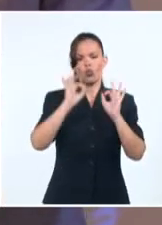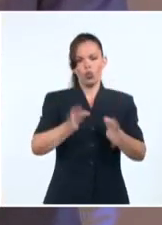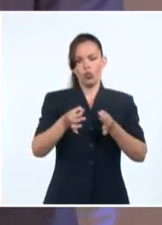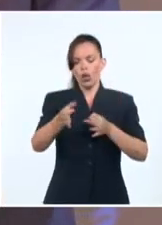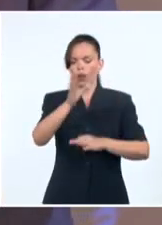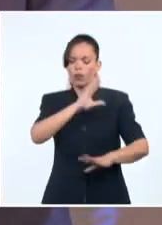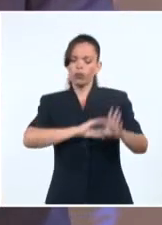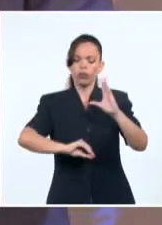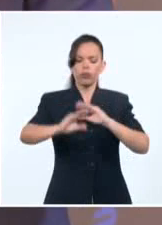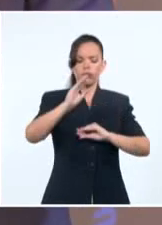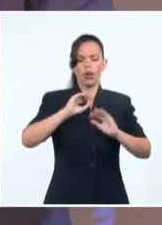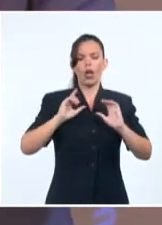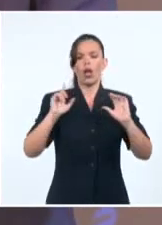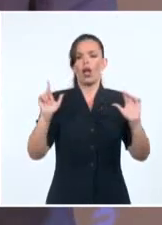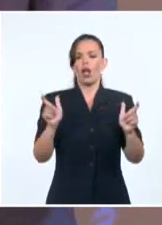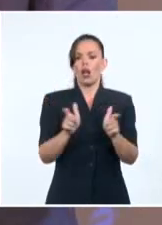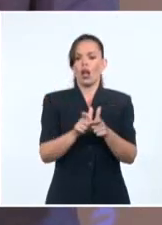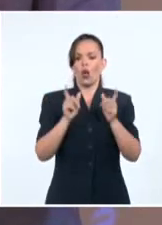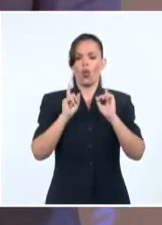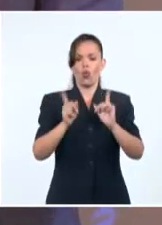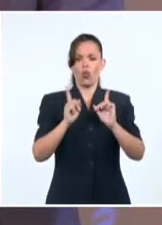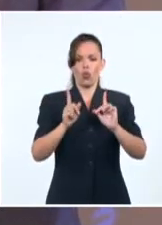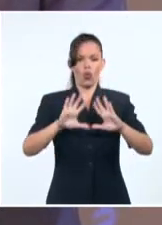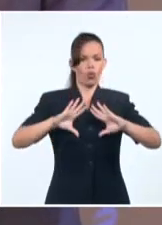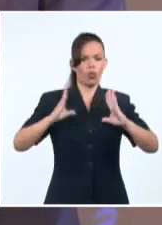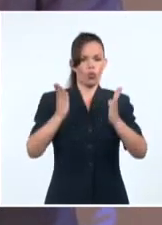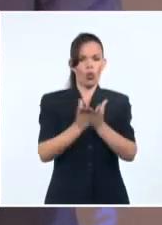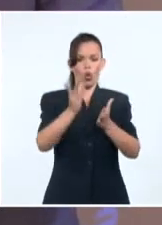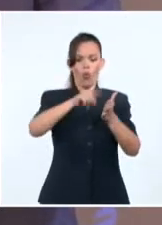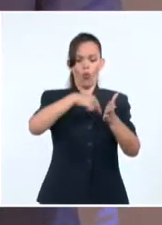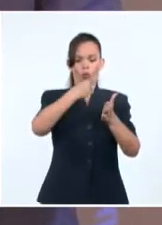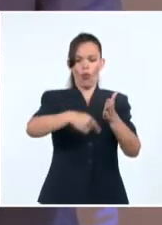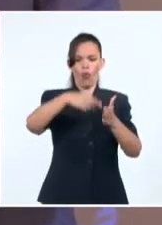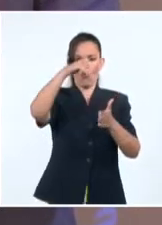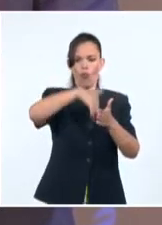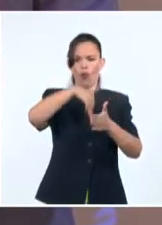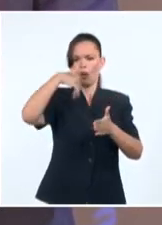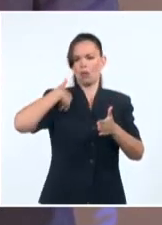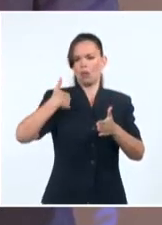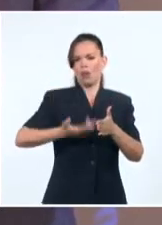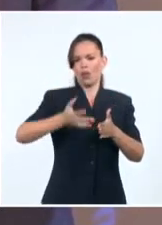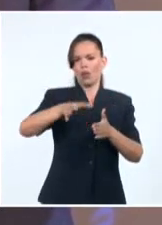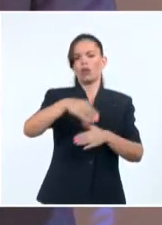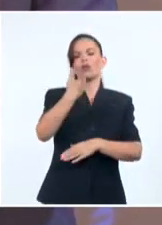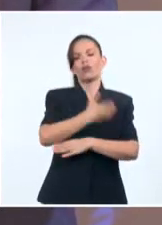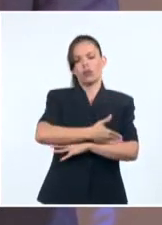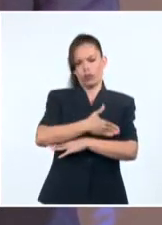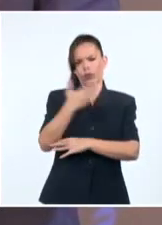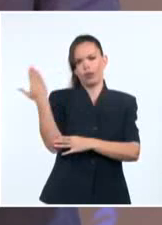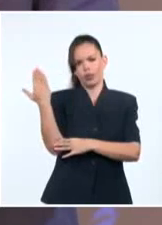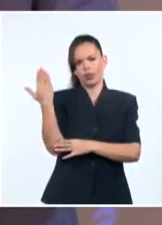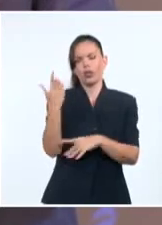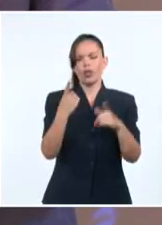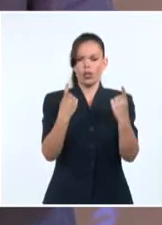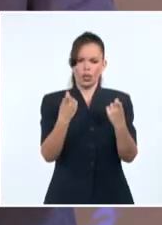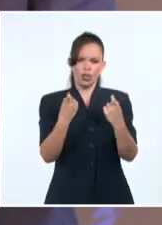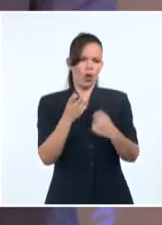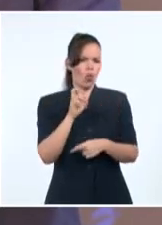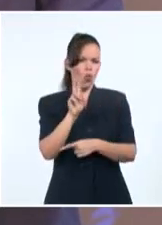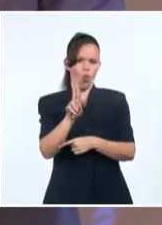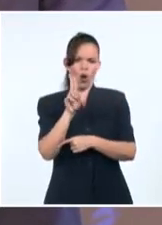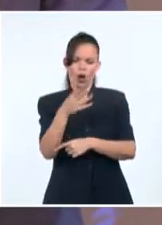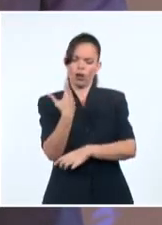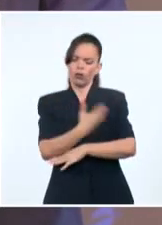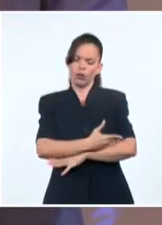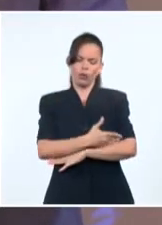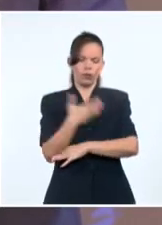la votación, apoya la resolución necesidad de poner fin al bloqueo económico,